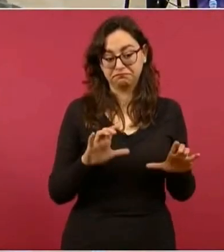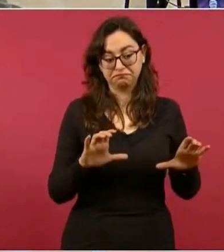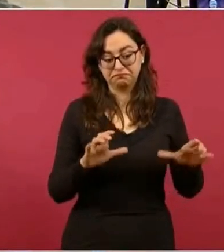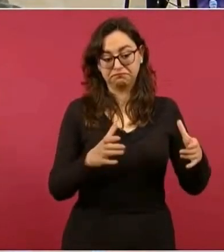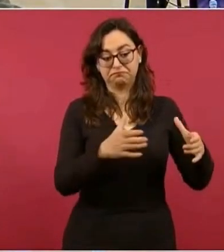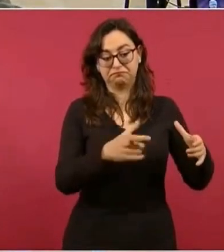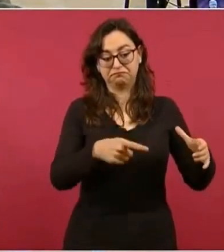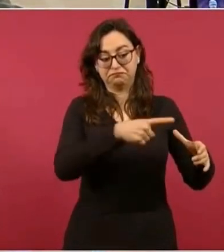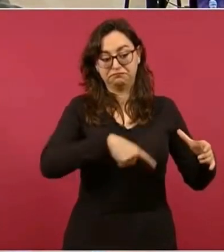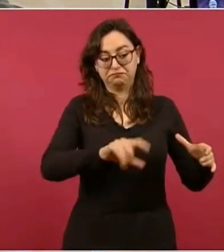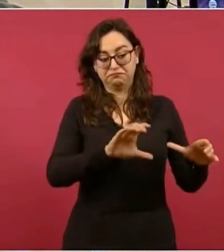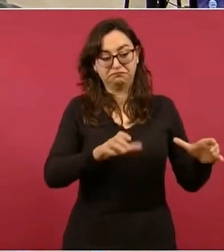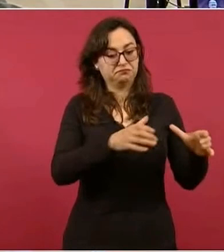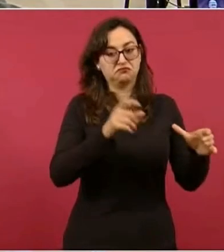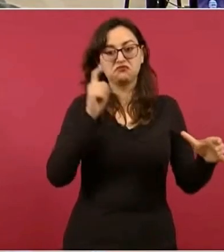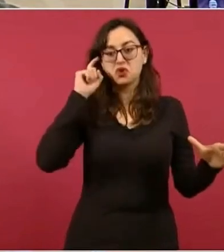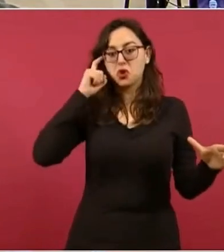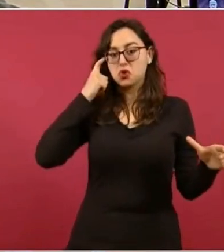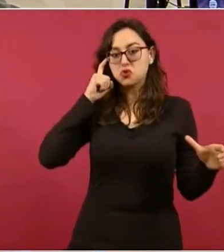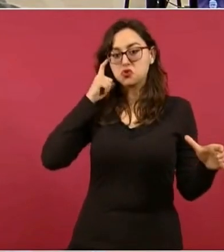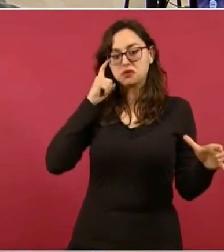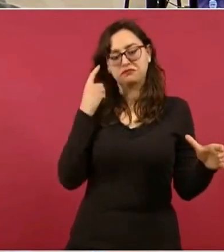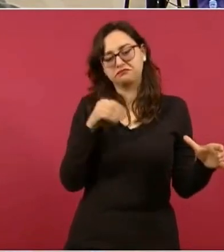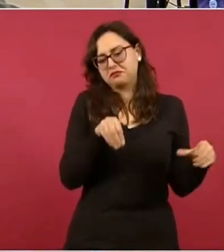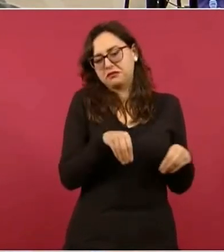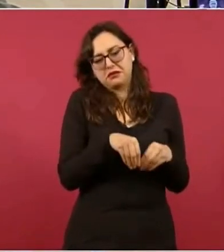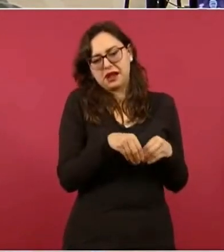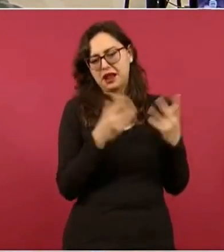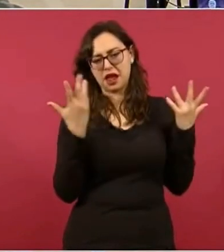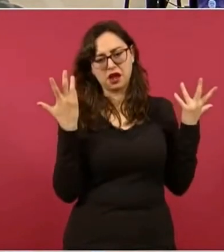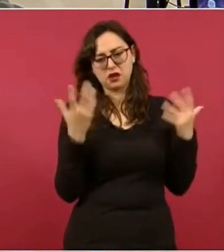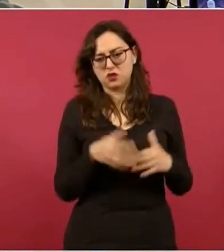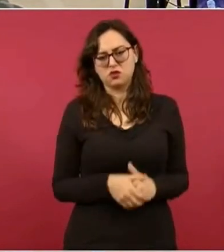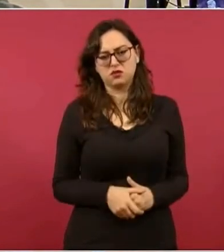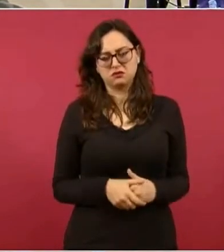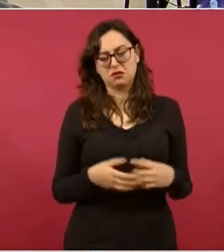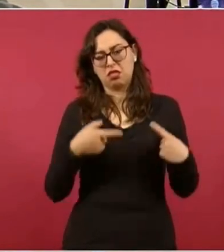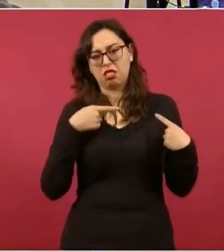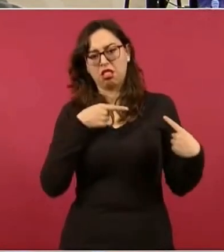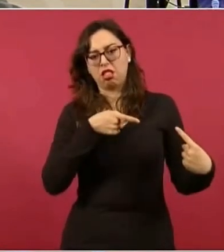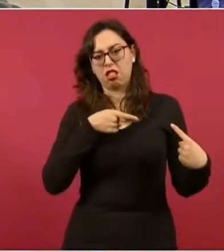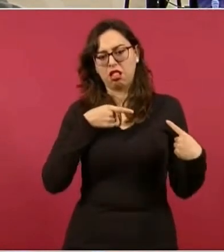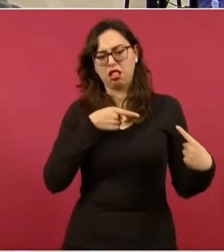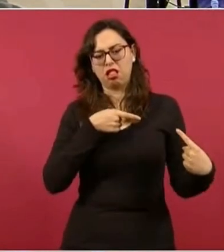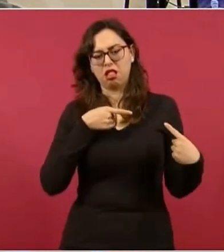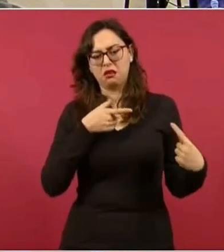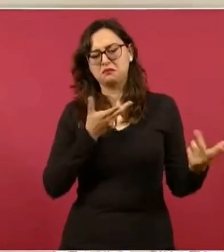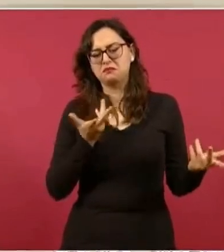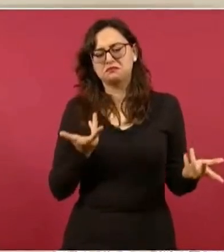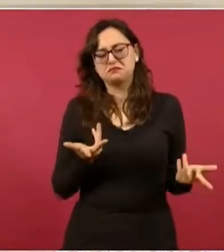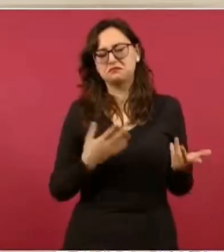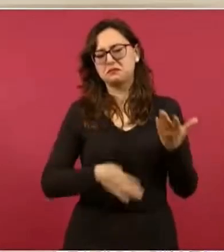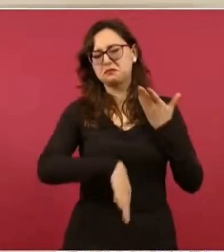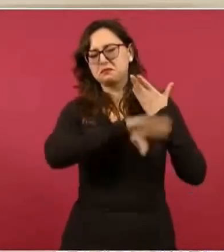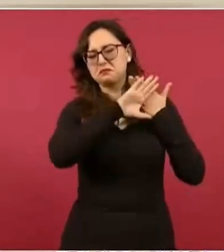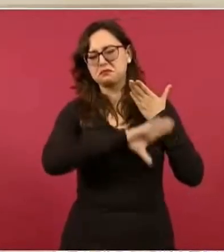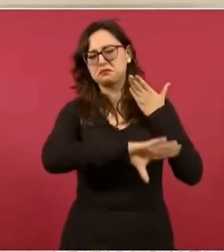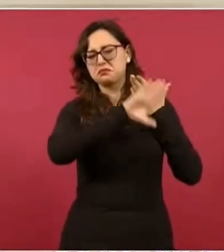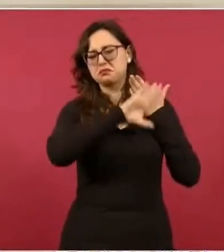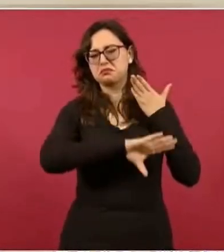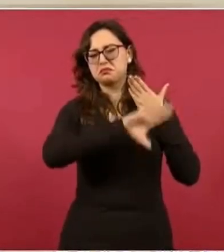no es para enojarse de que ellos un día sí y el otro